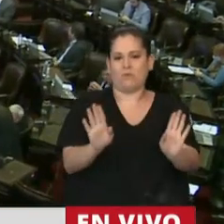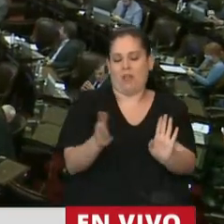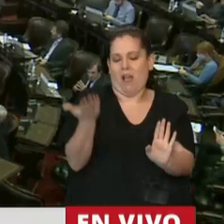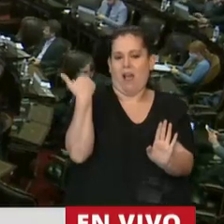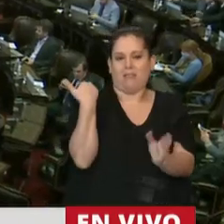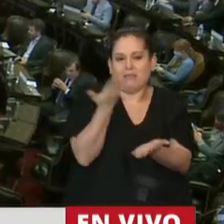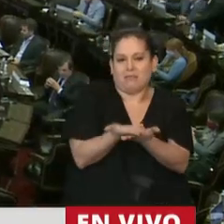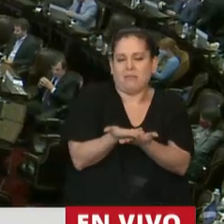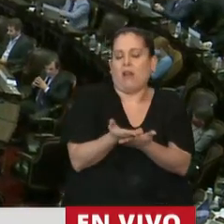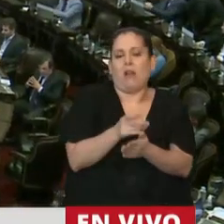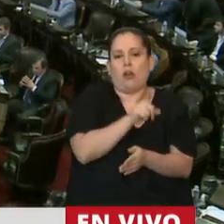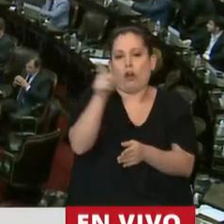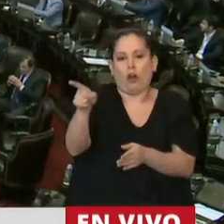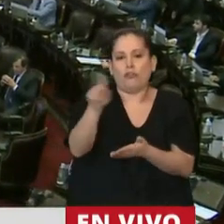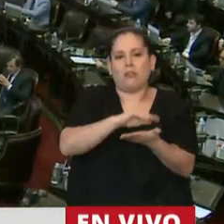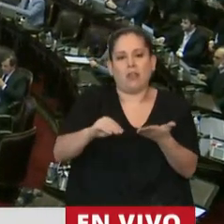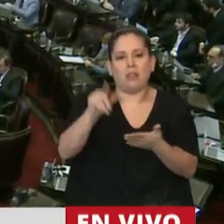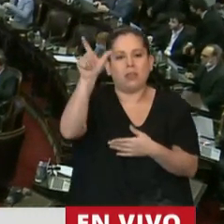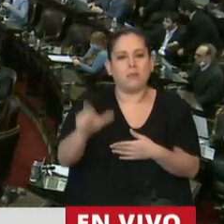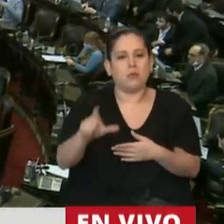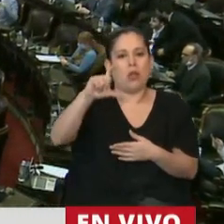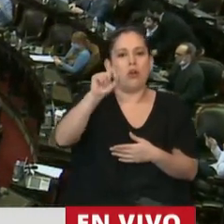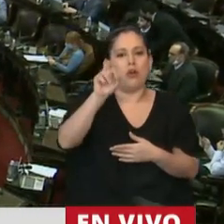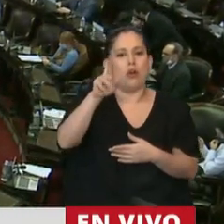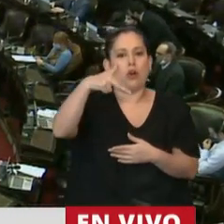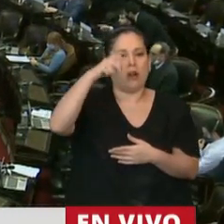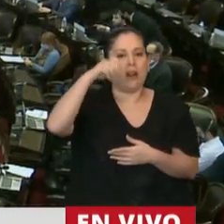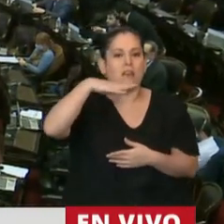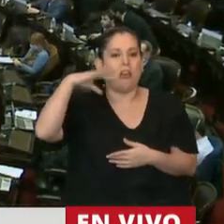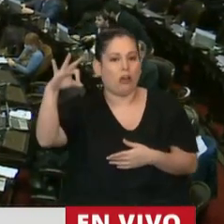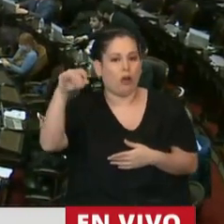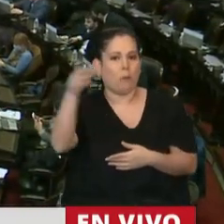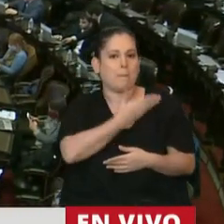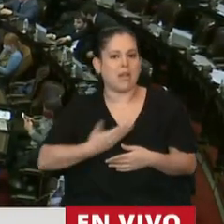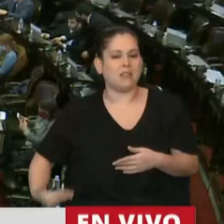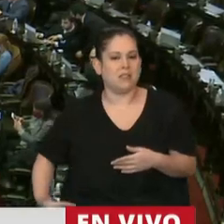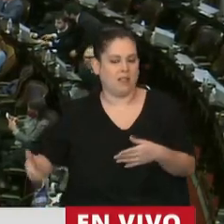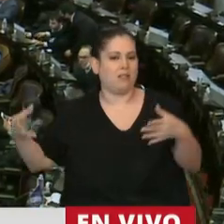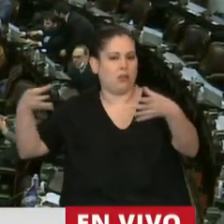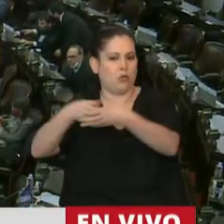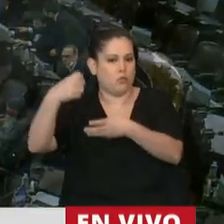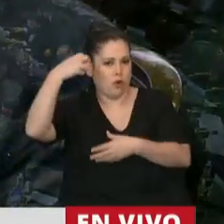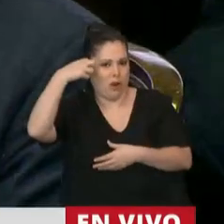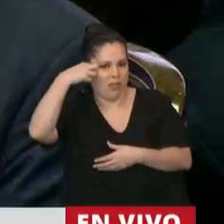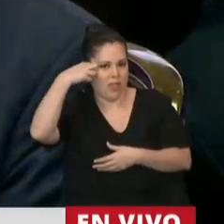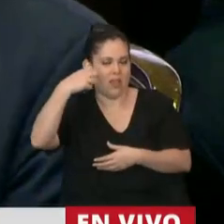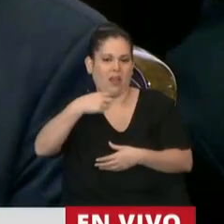en contra del licenciado Alfredo Cornejo, presidente del Partido Radical.